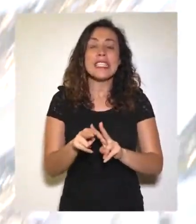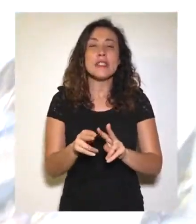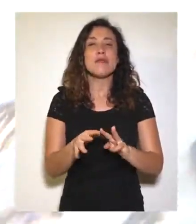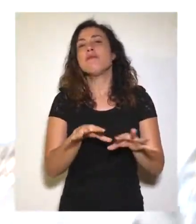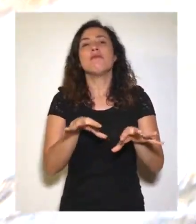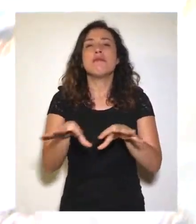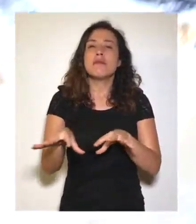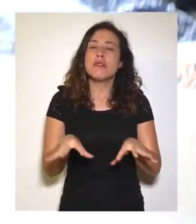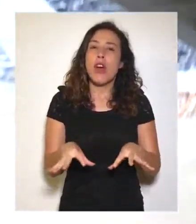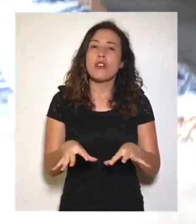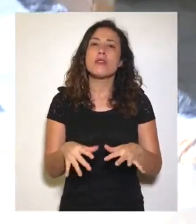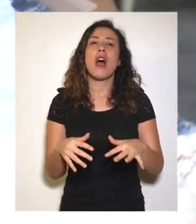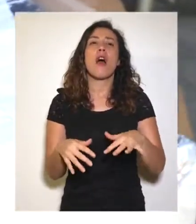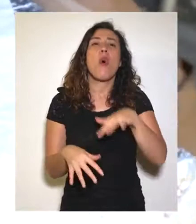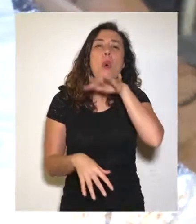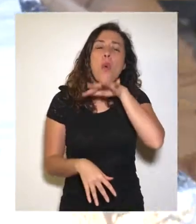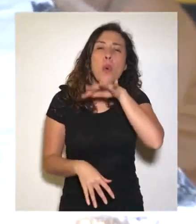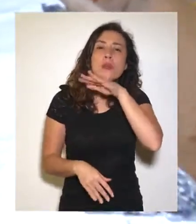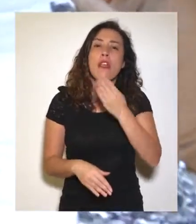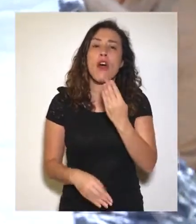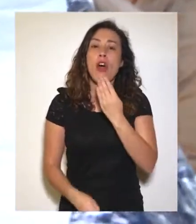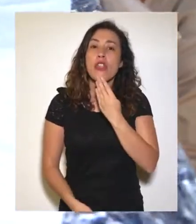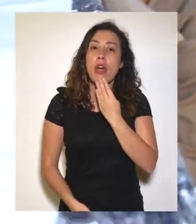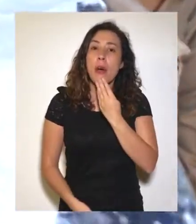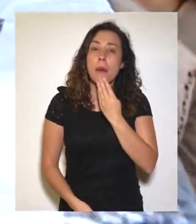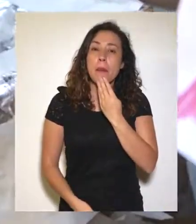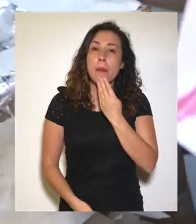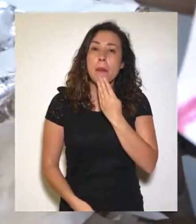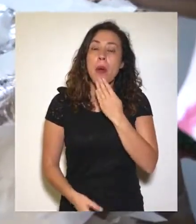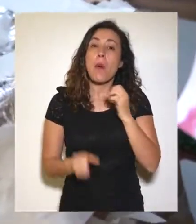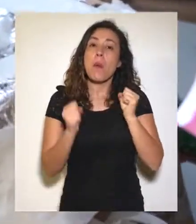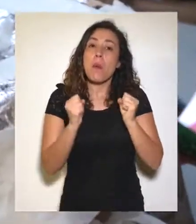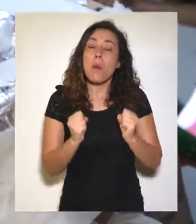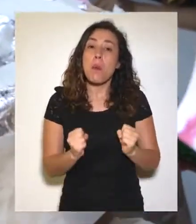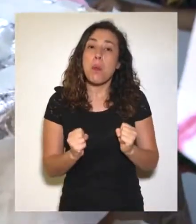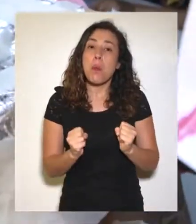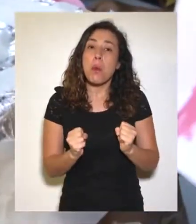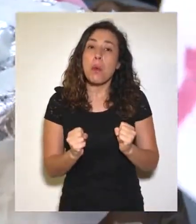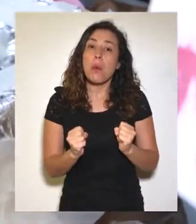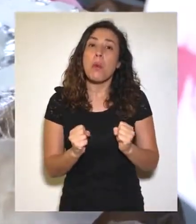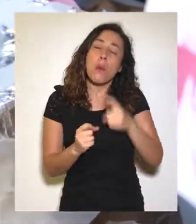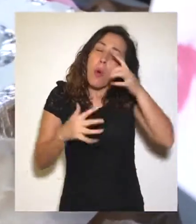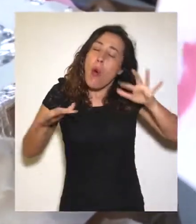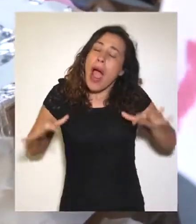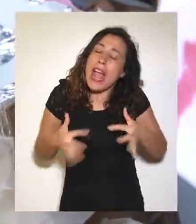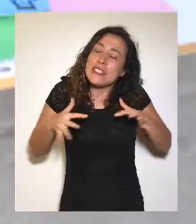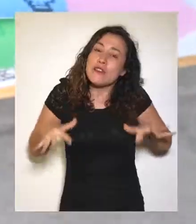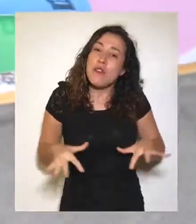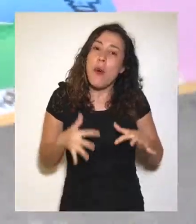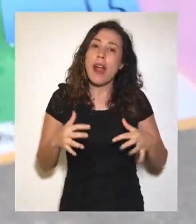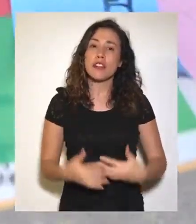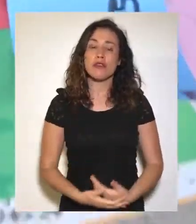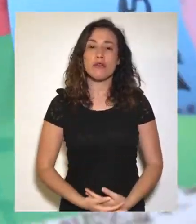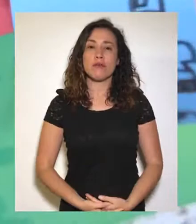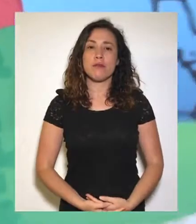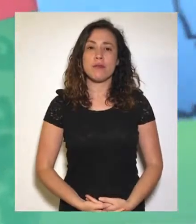Hicimos material usado y también lo pudimos mucho esfuerzo.